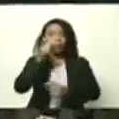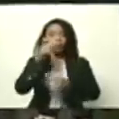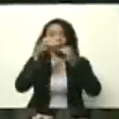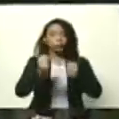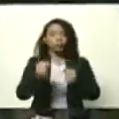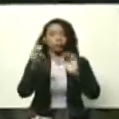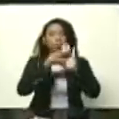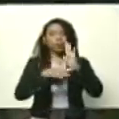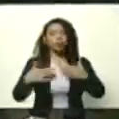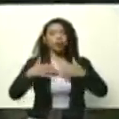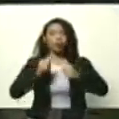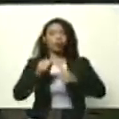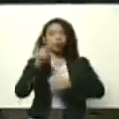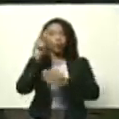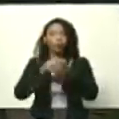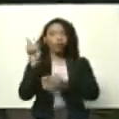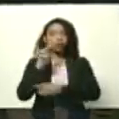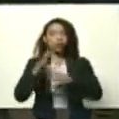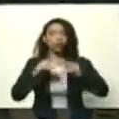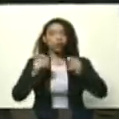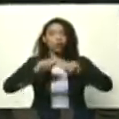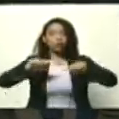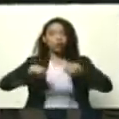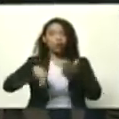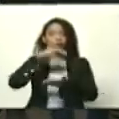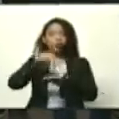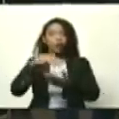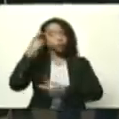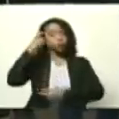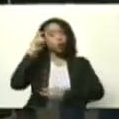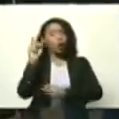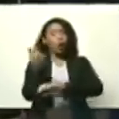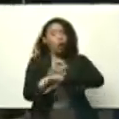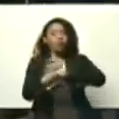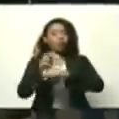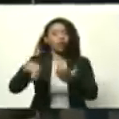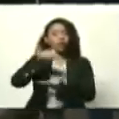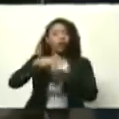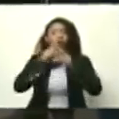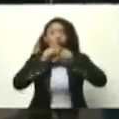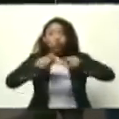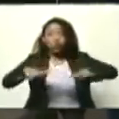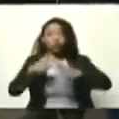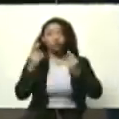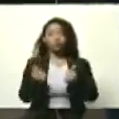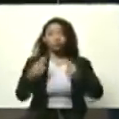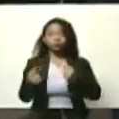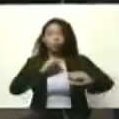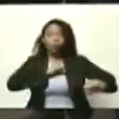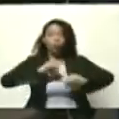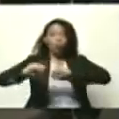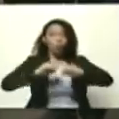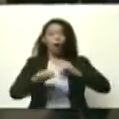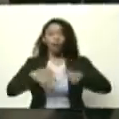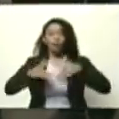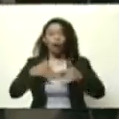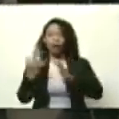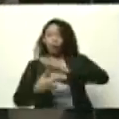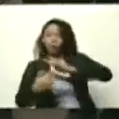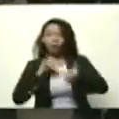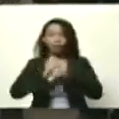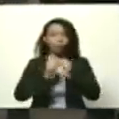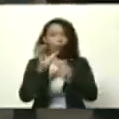Biosegura 2022 en todo el territorio nacional. Recordemos que el Gobierno Nacional además desplegó y activó una serie de actividades recreativas,